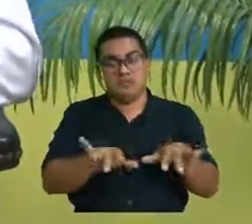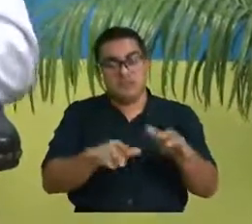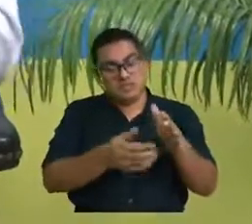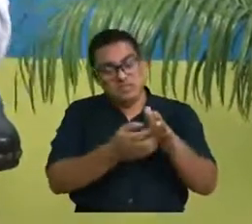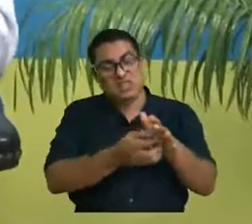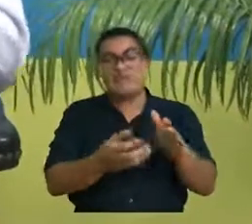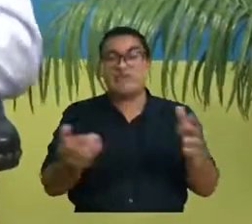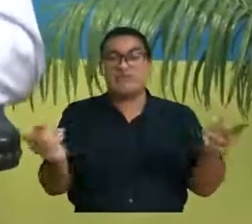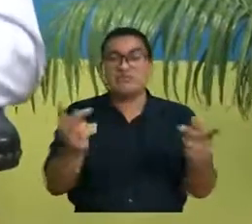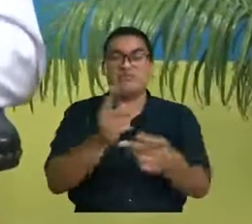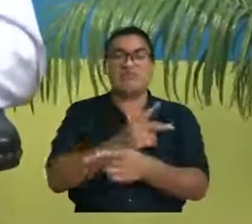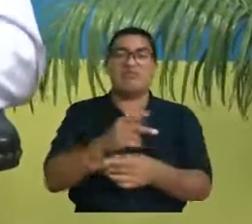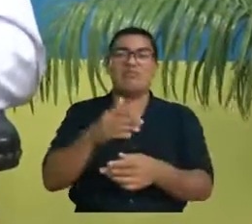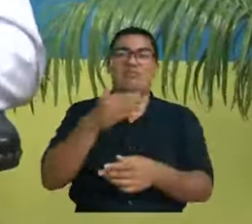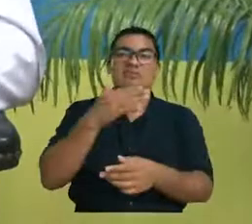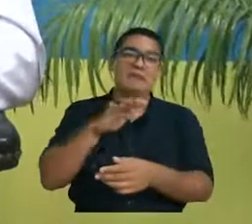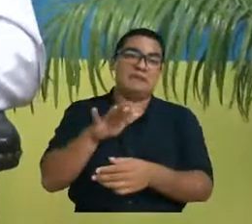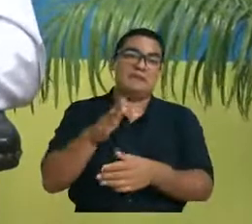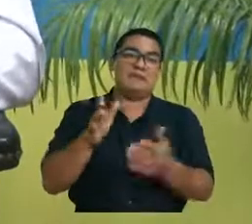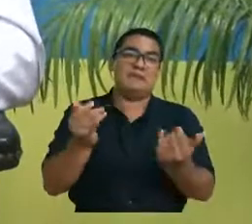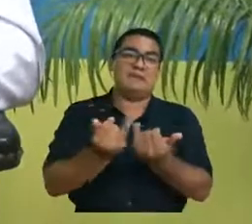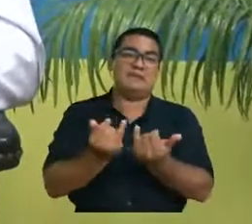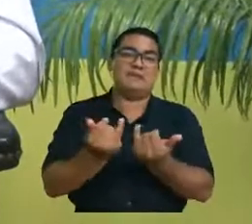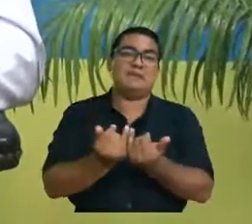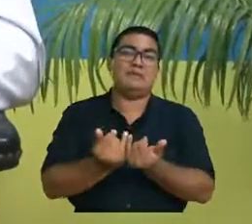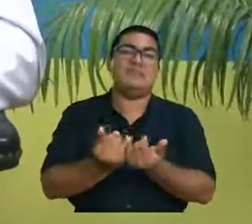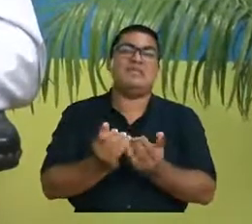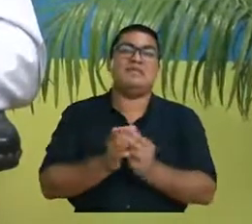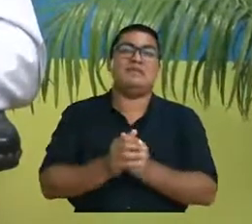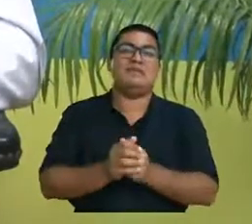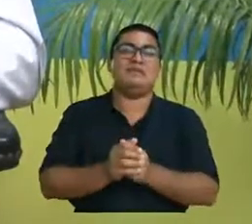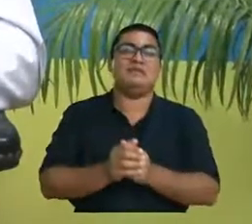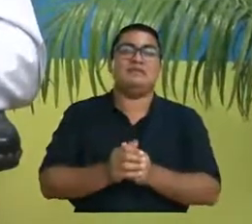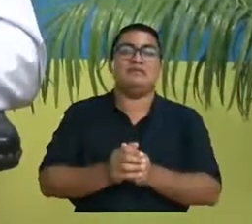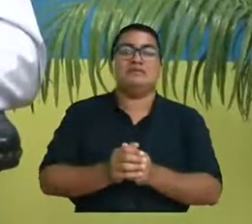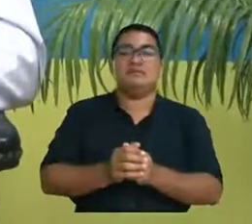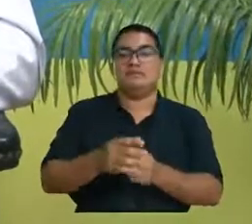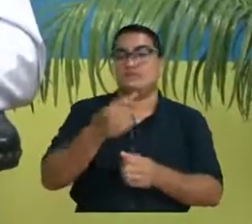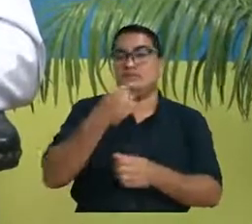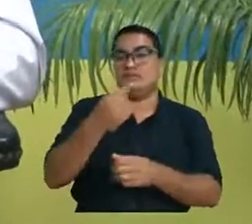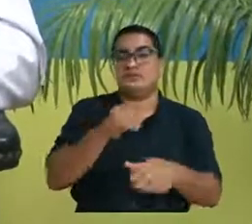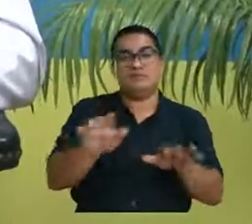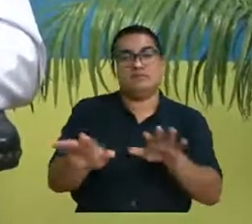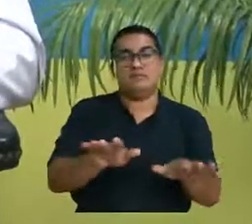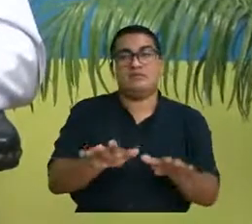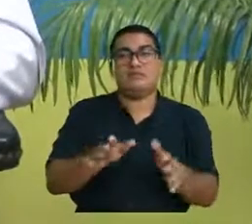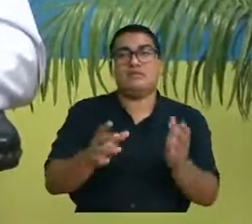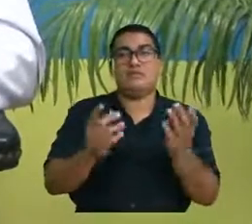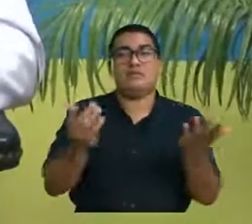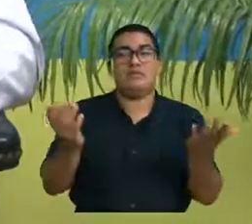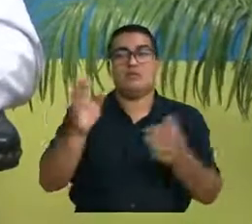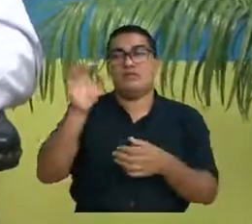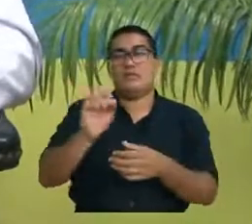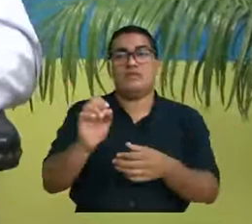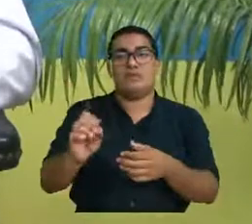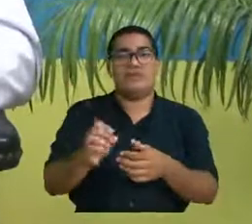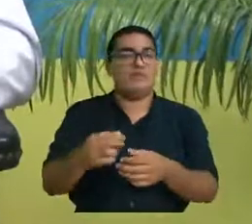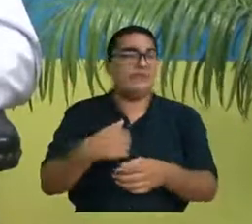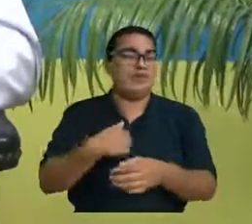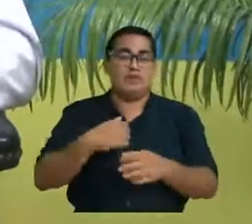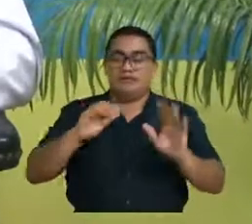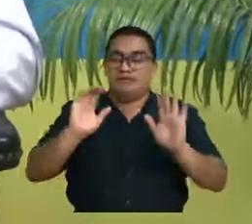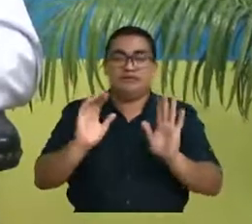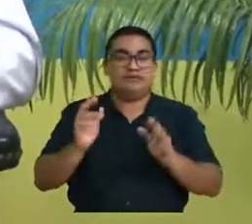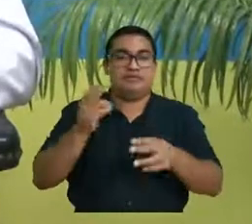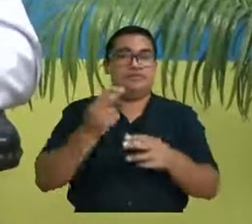severo o a lo mejor moderado de infección en la piel. No puedo decirle, va a ponerle tanto por ciento porque no sé qué